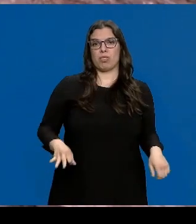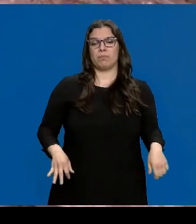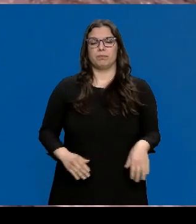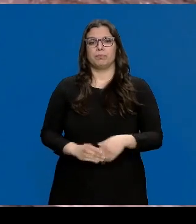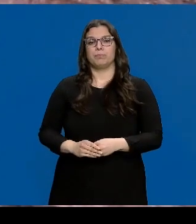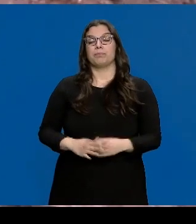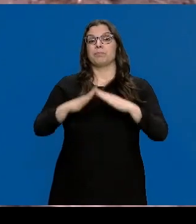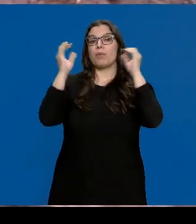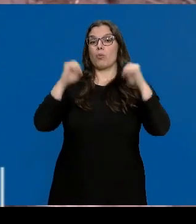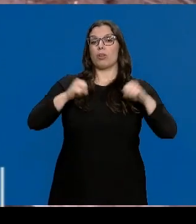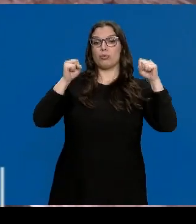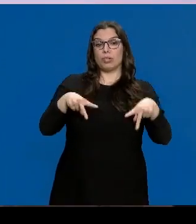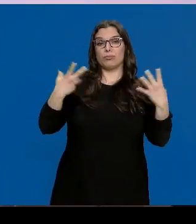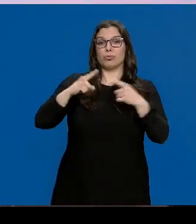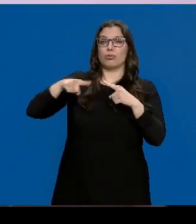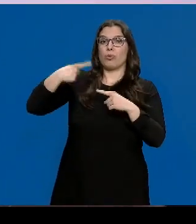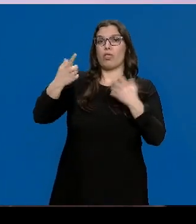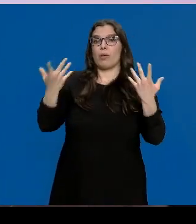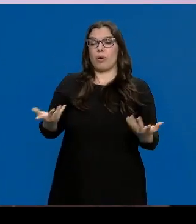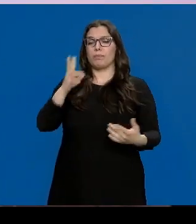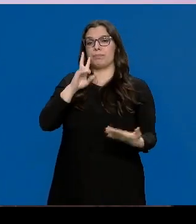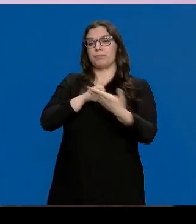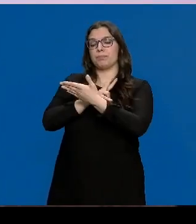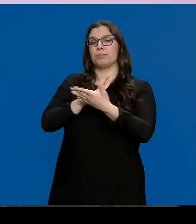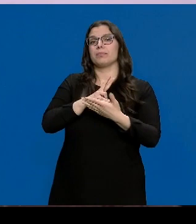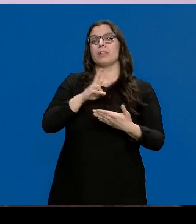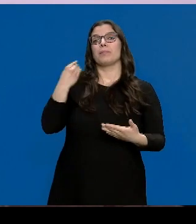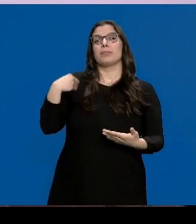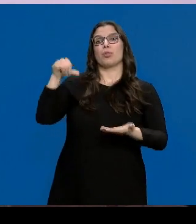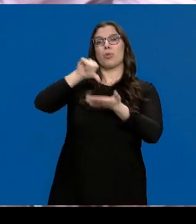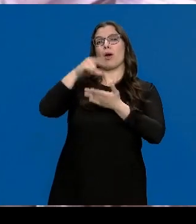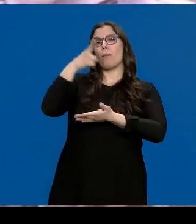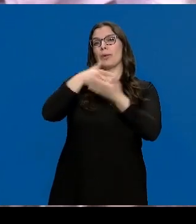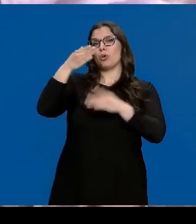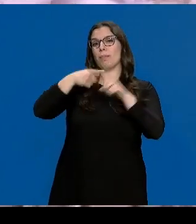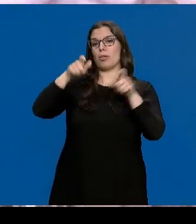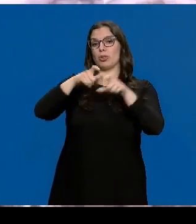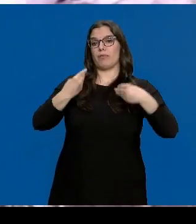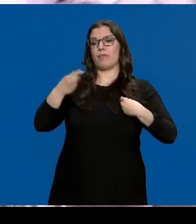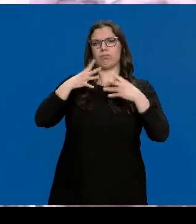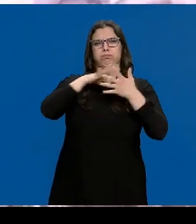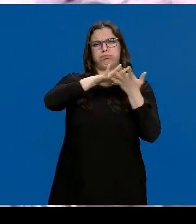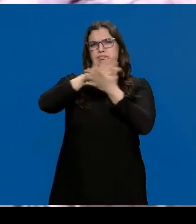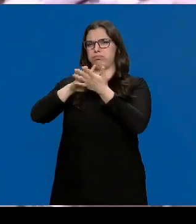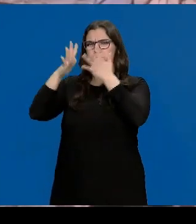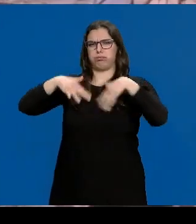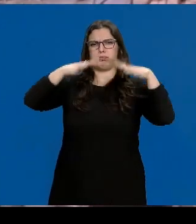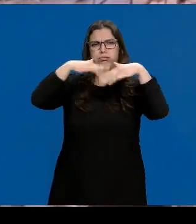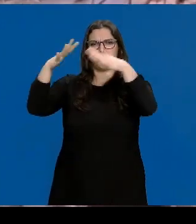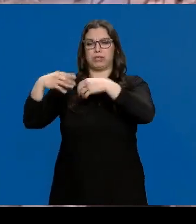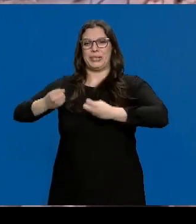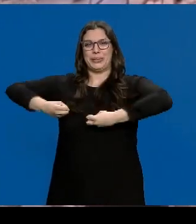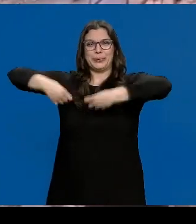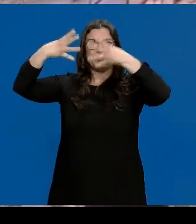Y sin acuerdos, estas siguen siendo las consecuencias. Kharkov, ciudad con 1,5 millones de habitantes, ha quedado reducida a escombros. Bloques